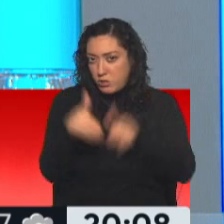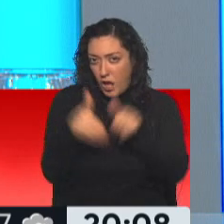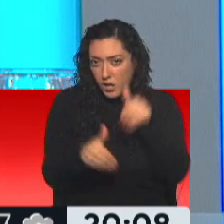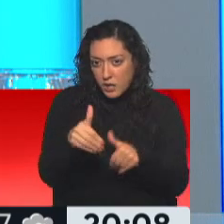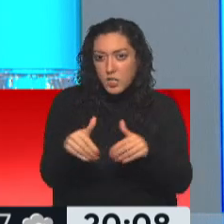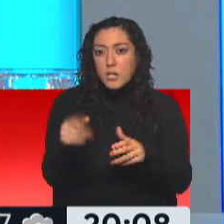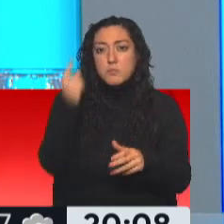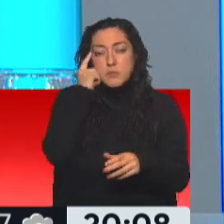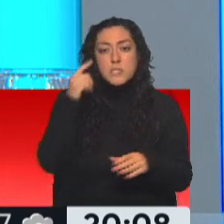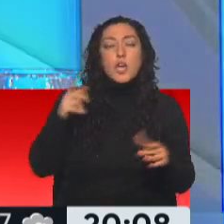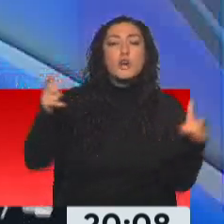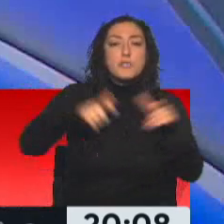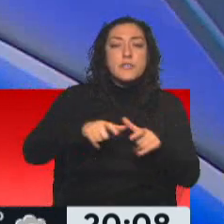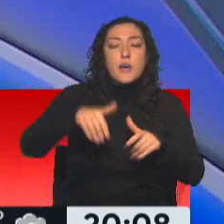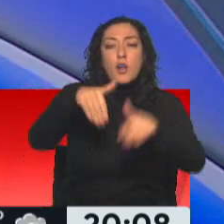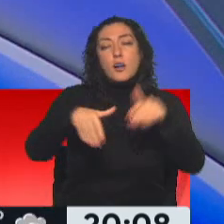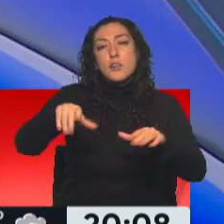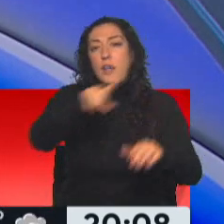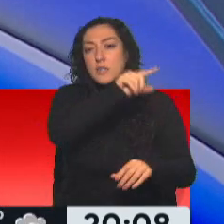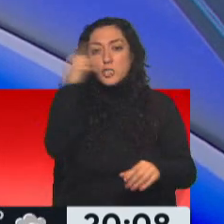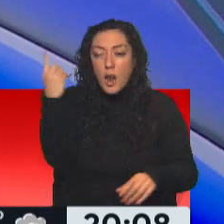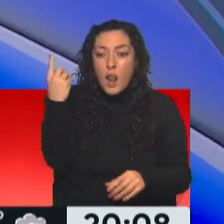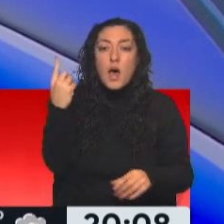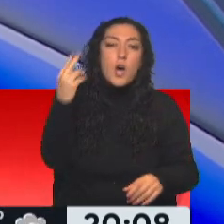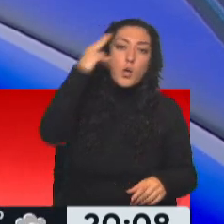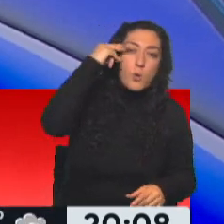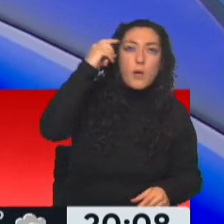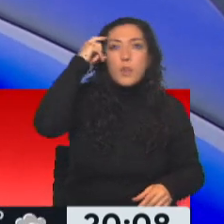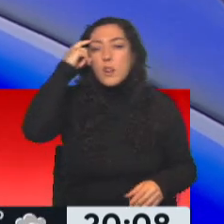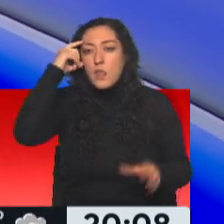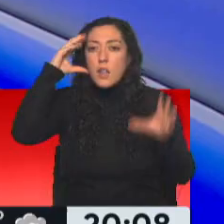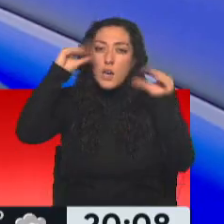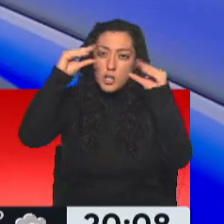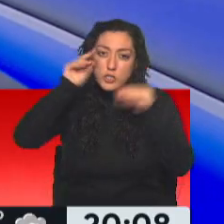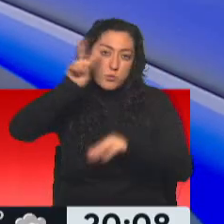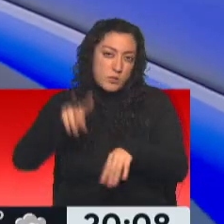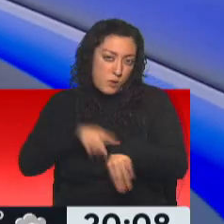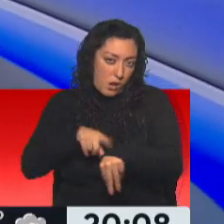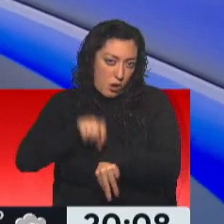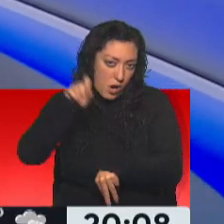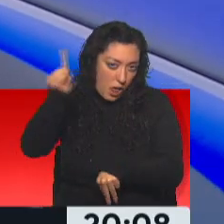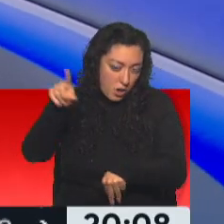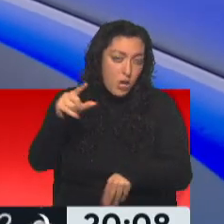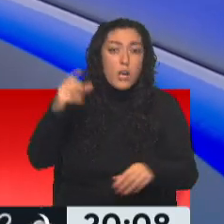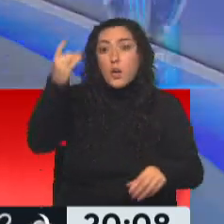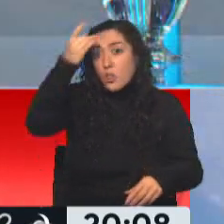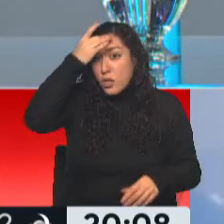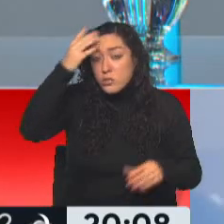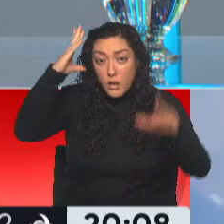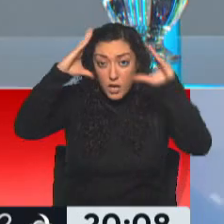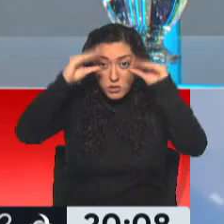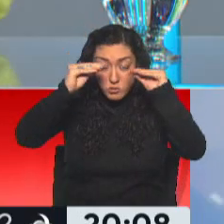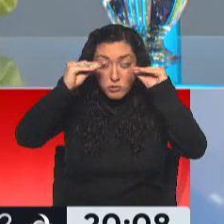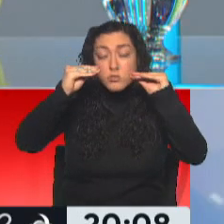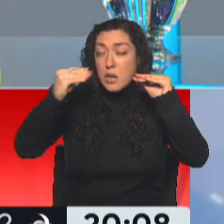resultado del Consejo Nacional Electoral esté entre las 21 y las 22 de Venezuela, y eran las 12 de la noche y todavía no se